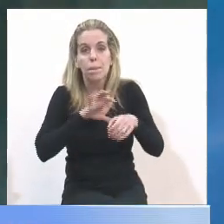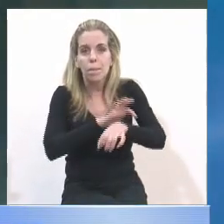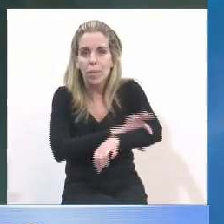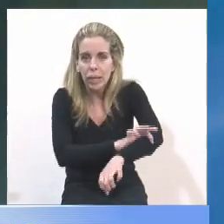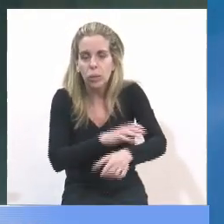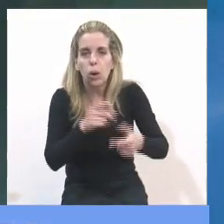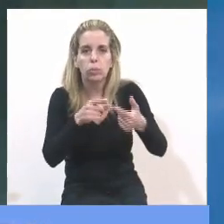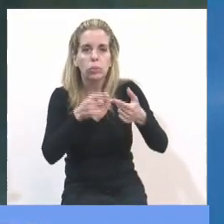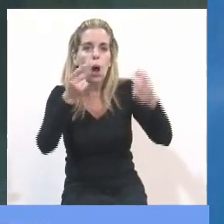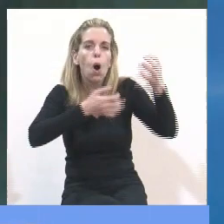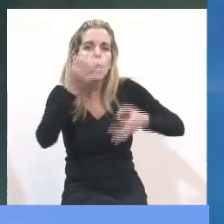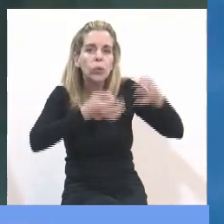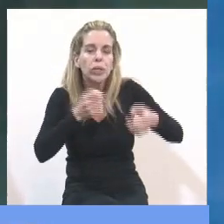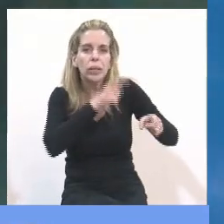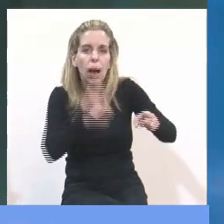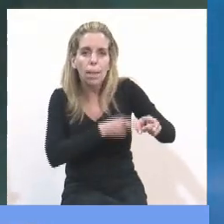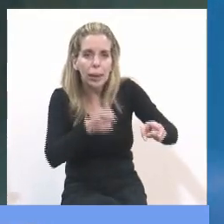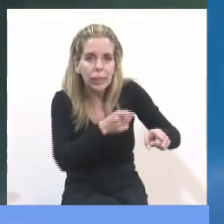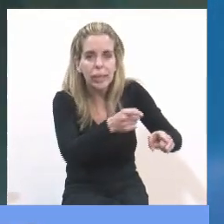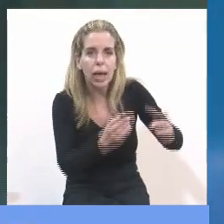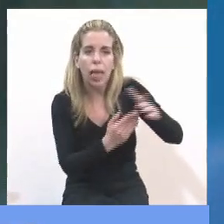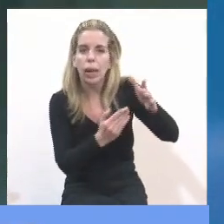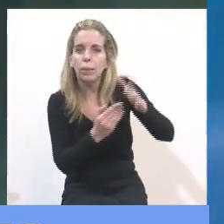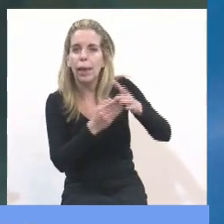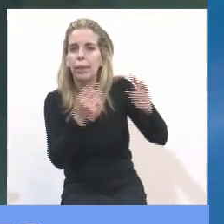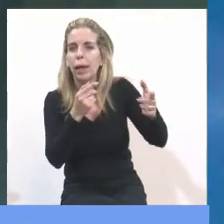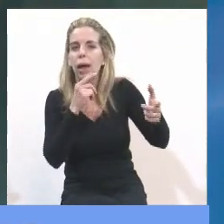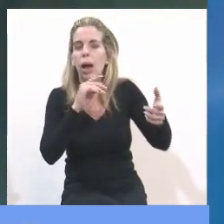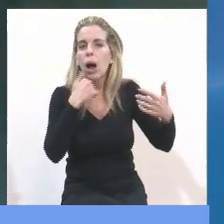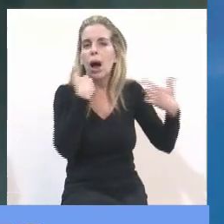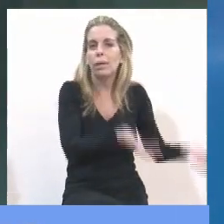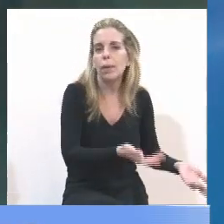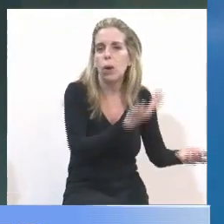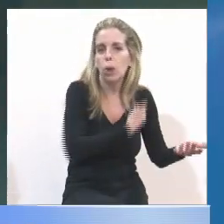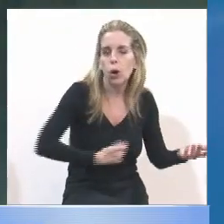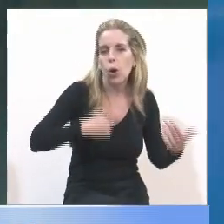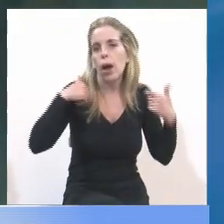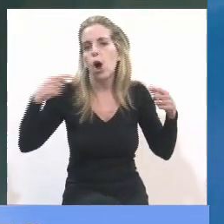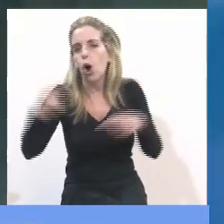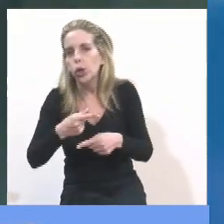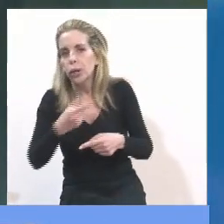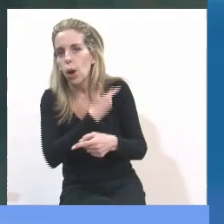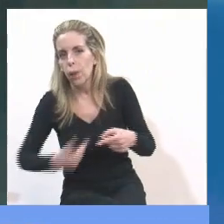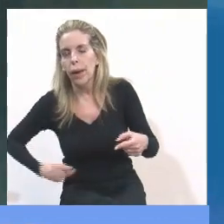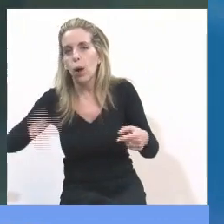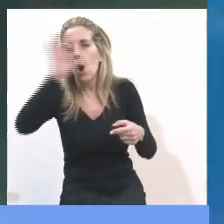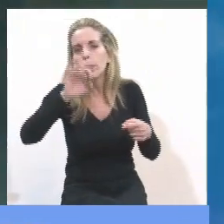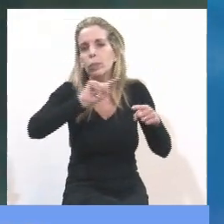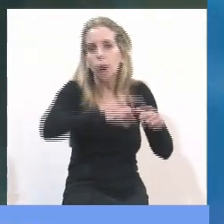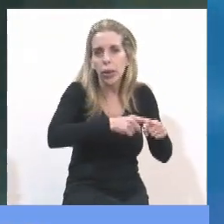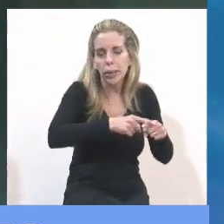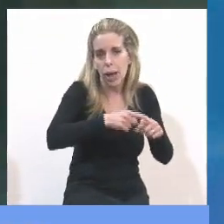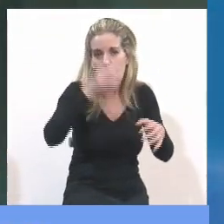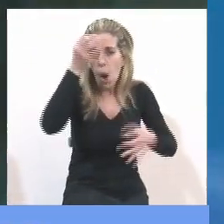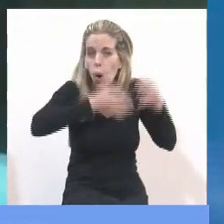más a una justicia que decide y persigue según los vientos políticos del poder del momento. Nunca más a una